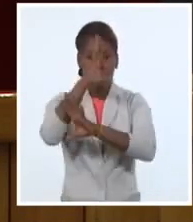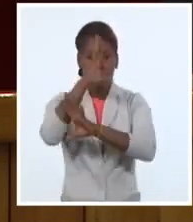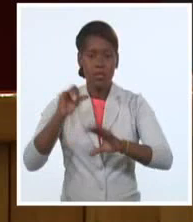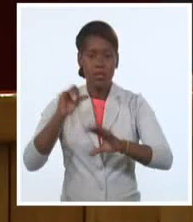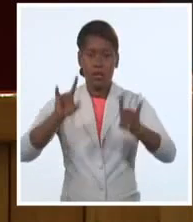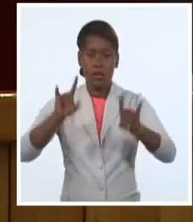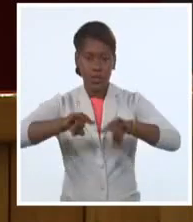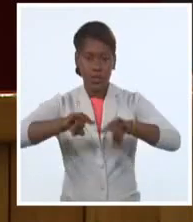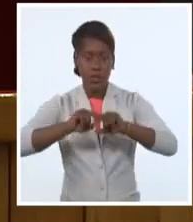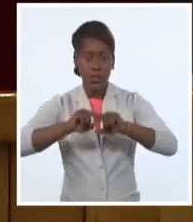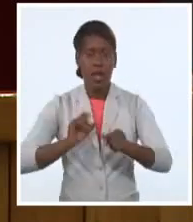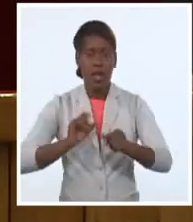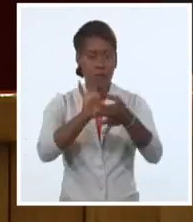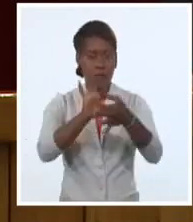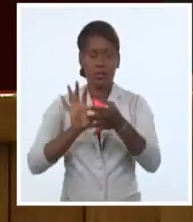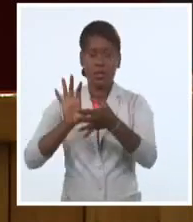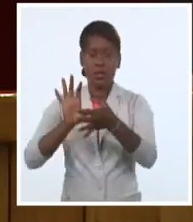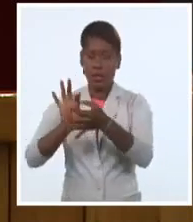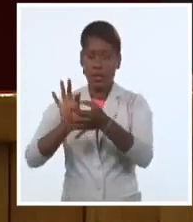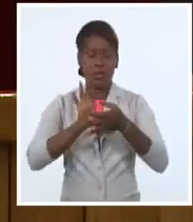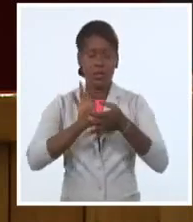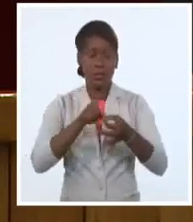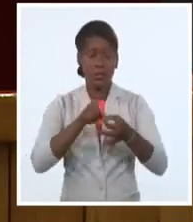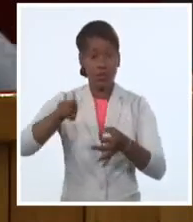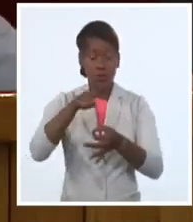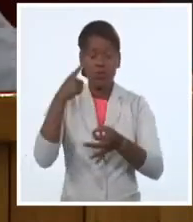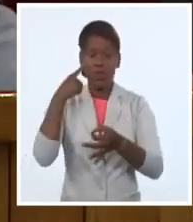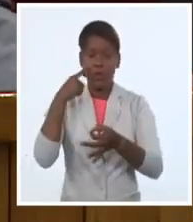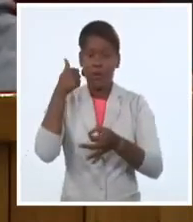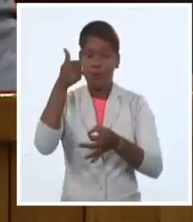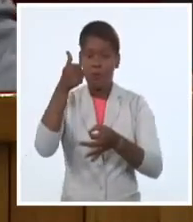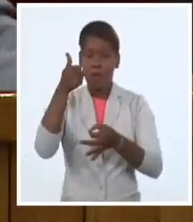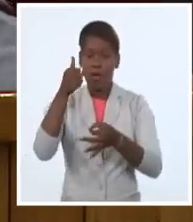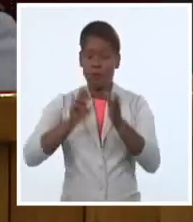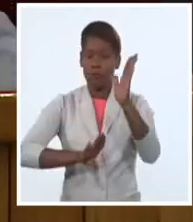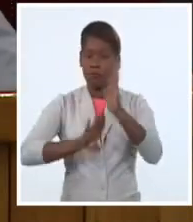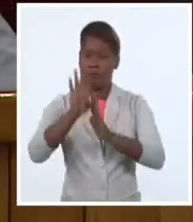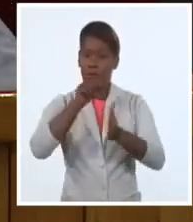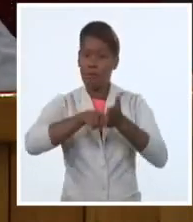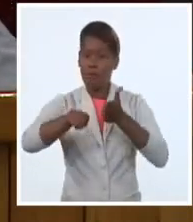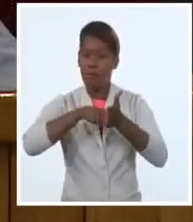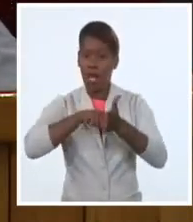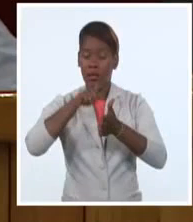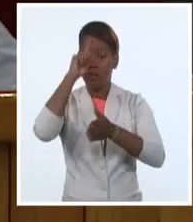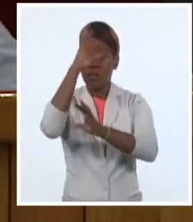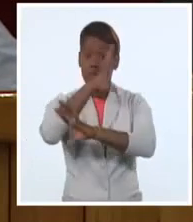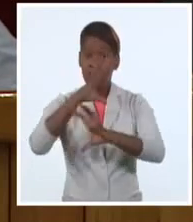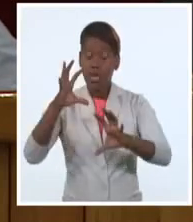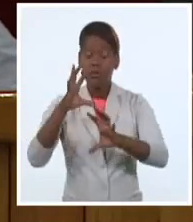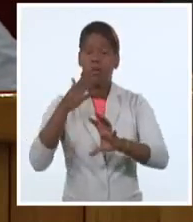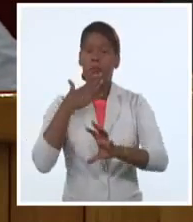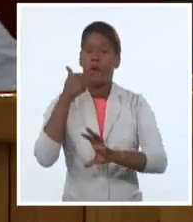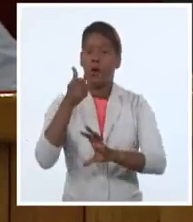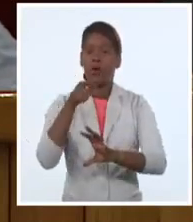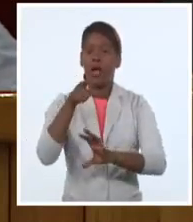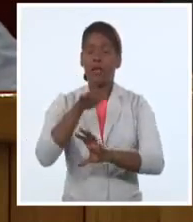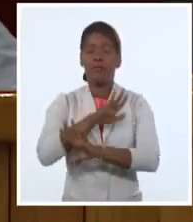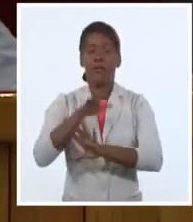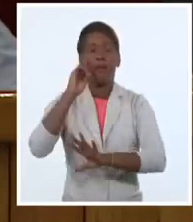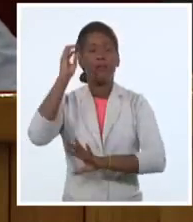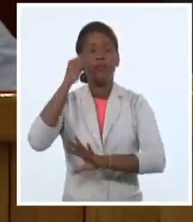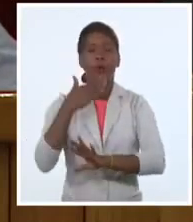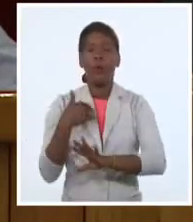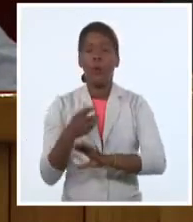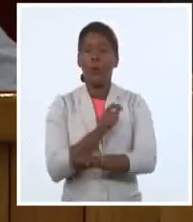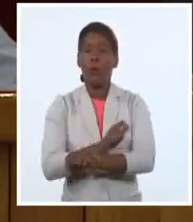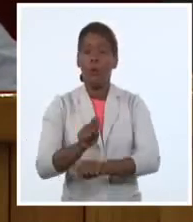innovación, hemos creado el Consejo Nacional de Innovación, cuya asesoría especializada impactará en la toma de decisiones y la